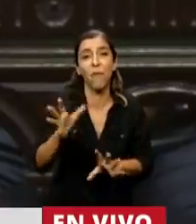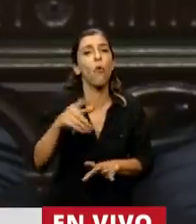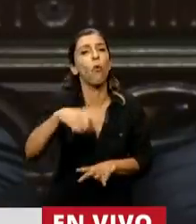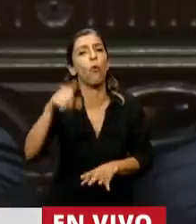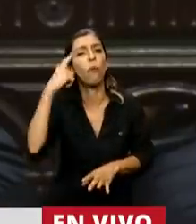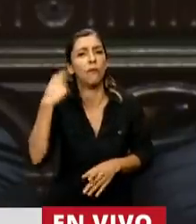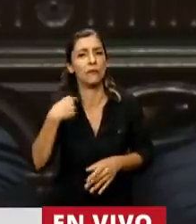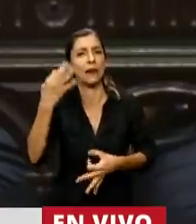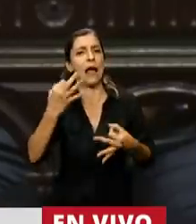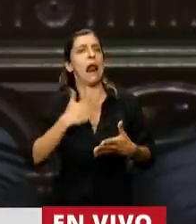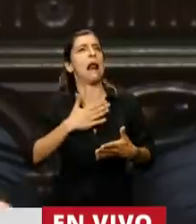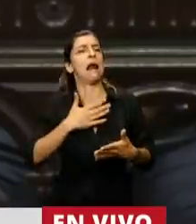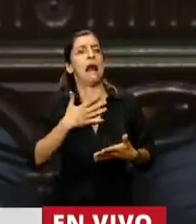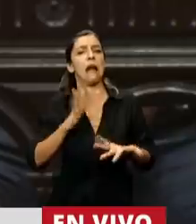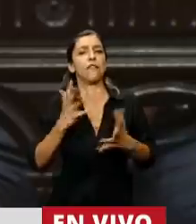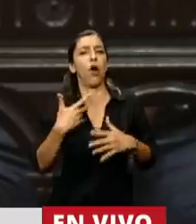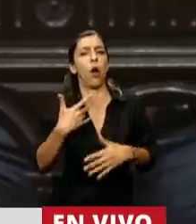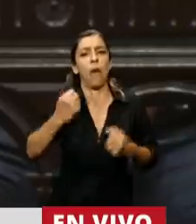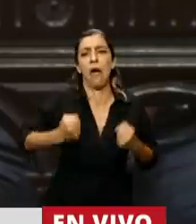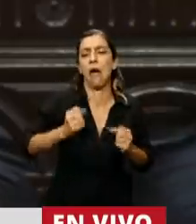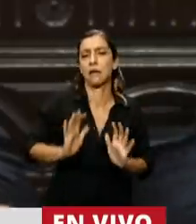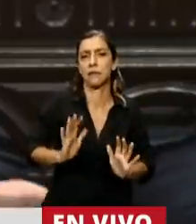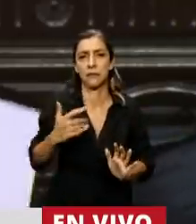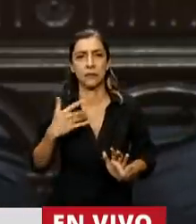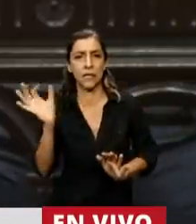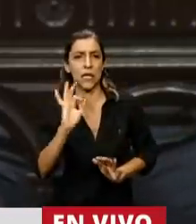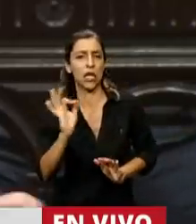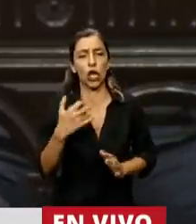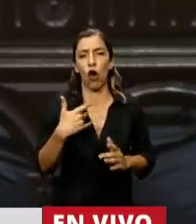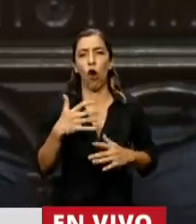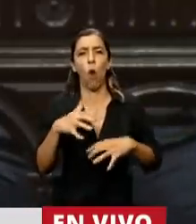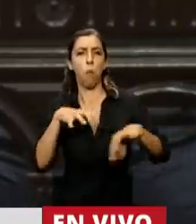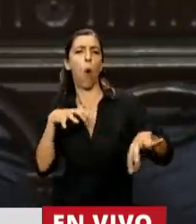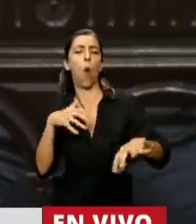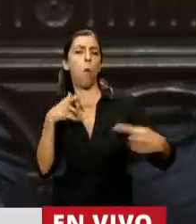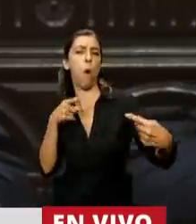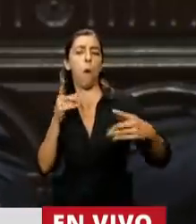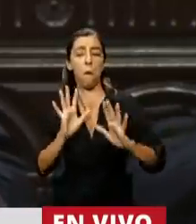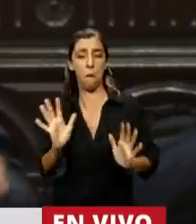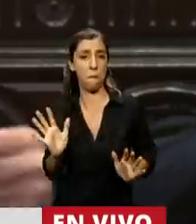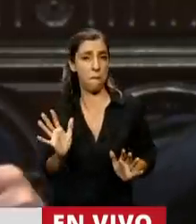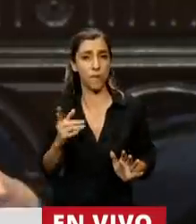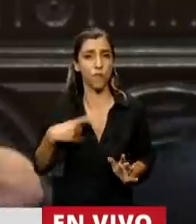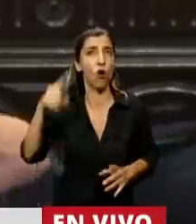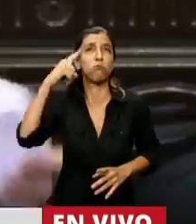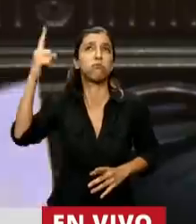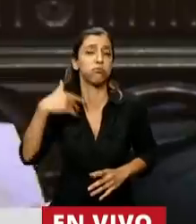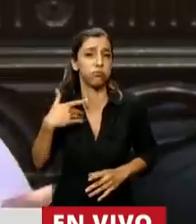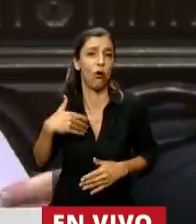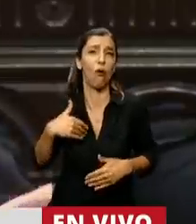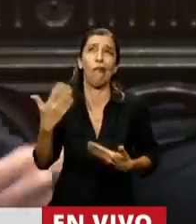un análisis nuestro que es un caprichito nuestro que es una cuestión sesgada ideológica prorrusa